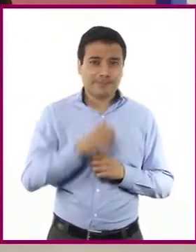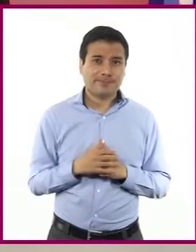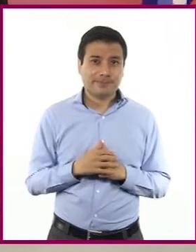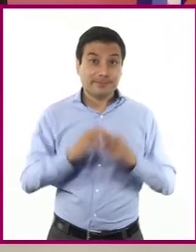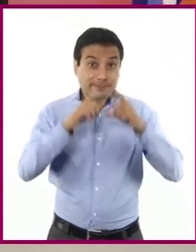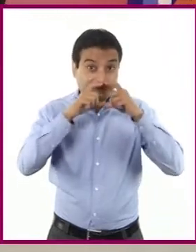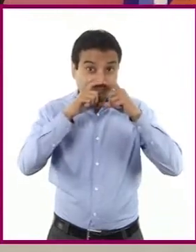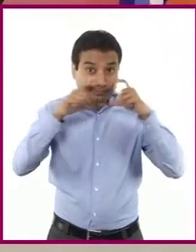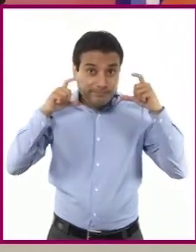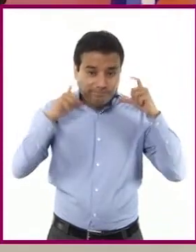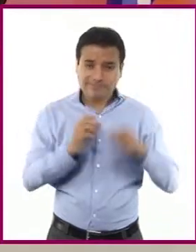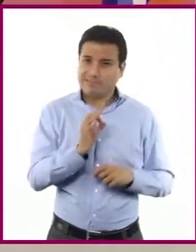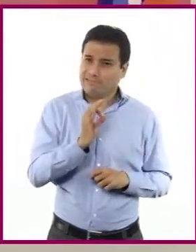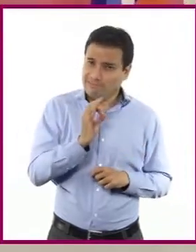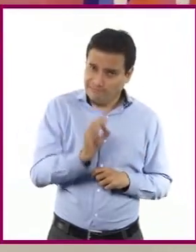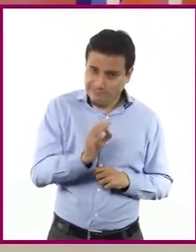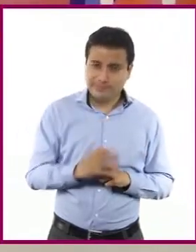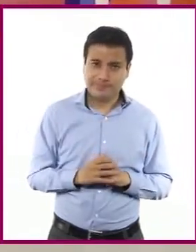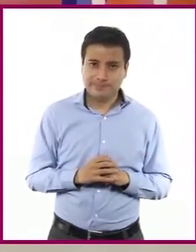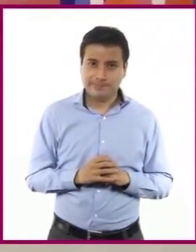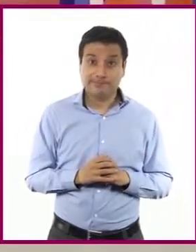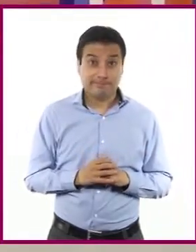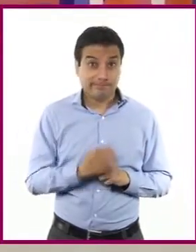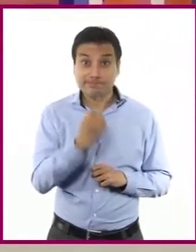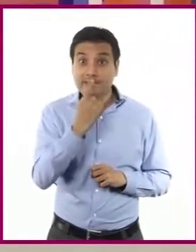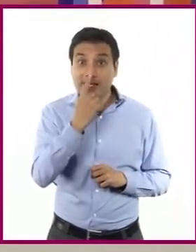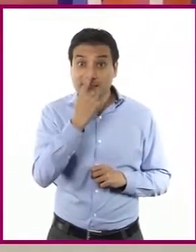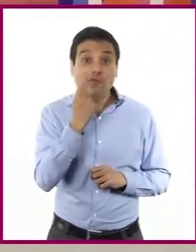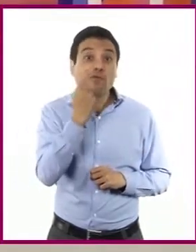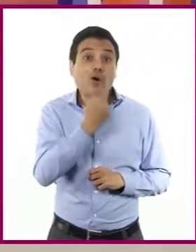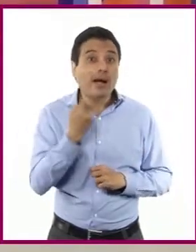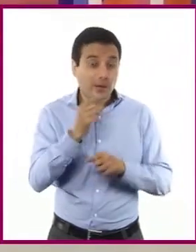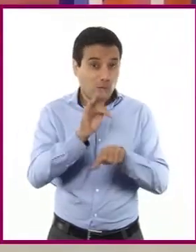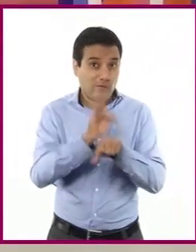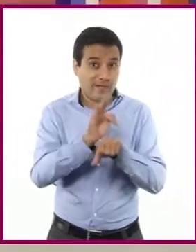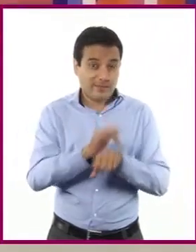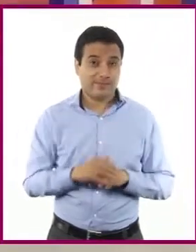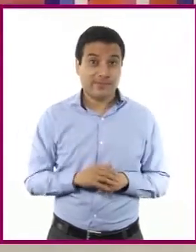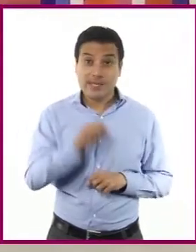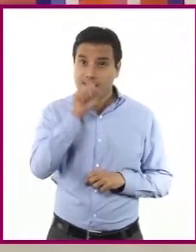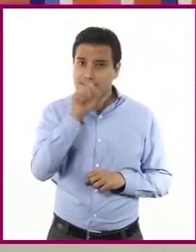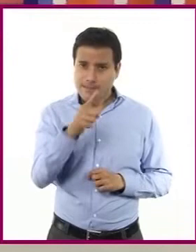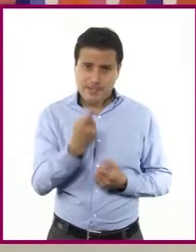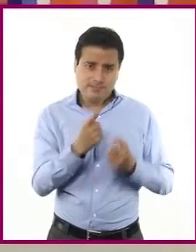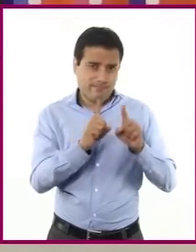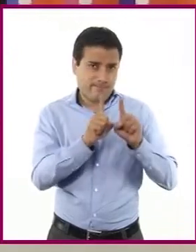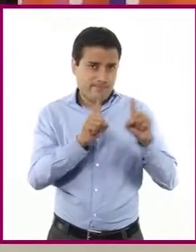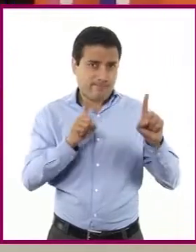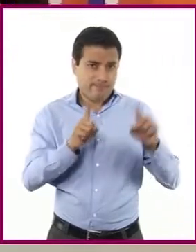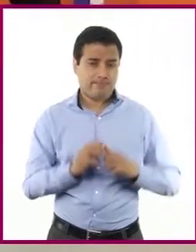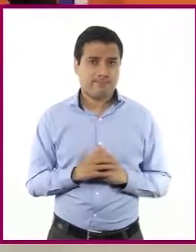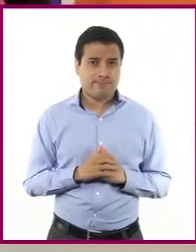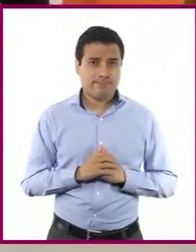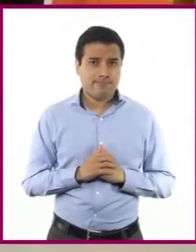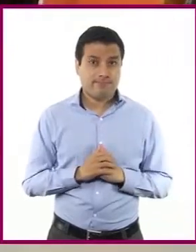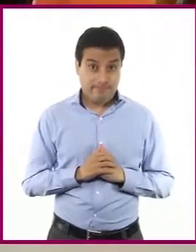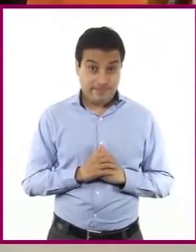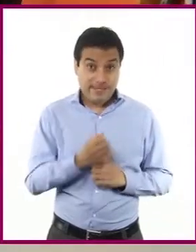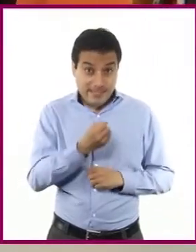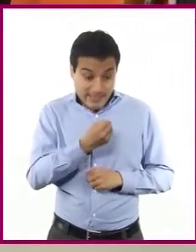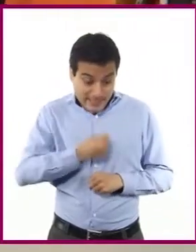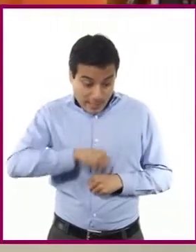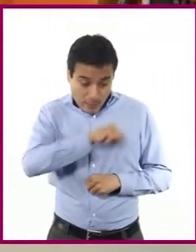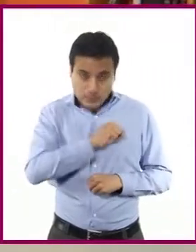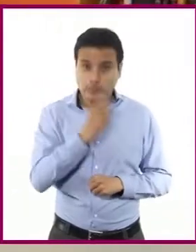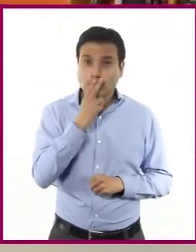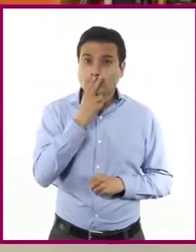usando el cubrebocas adecuadamente, de forma que proteja nariz y boca, y guardar y pedir la sana distancia. La salud es lo